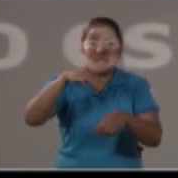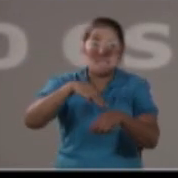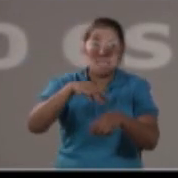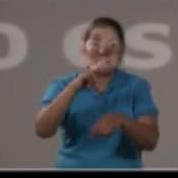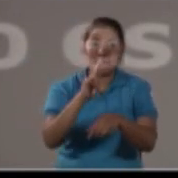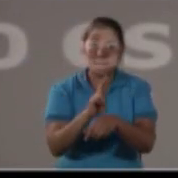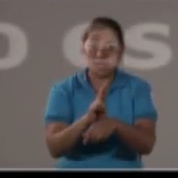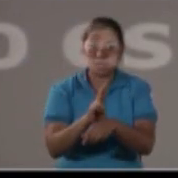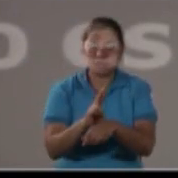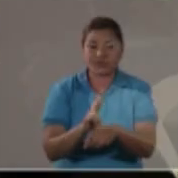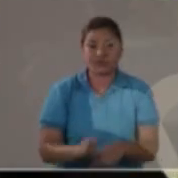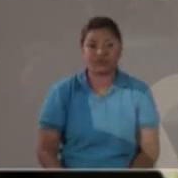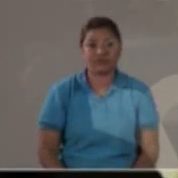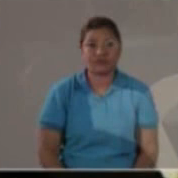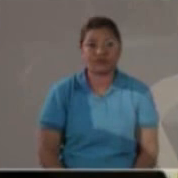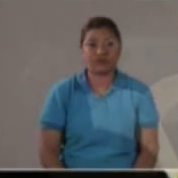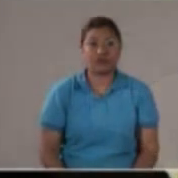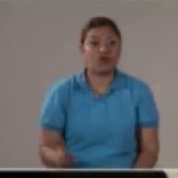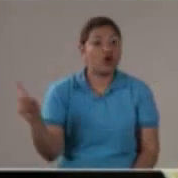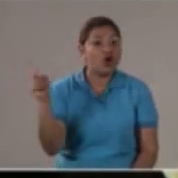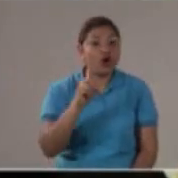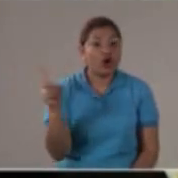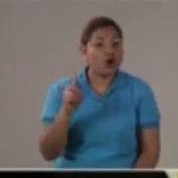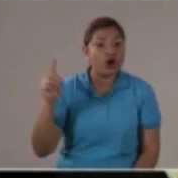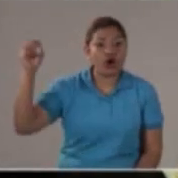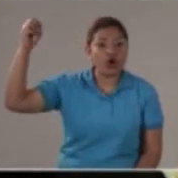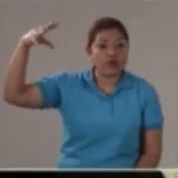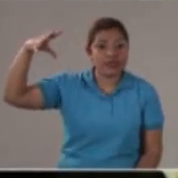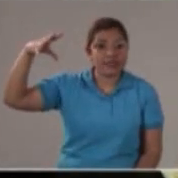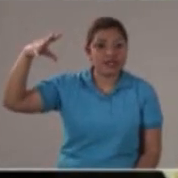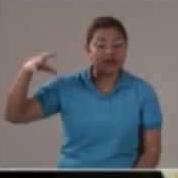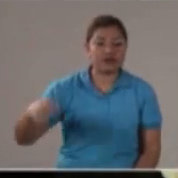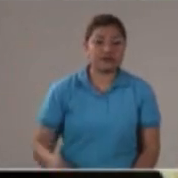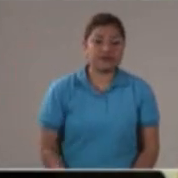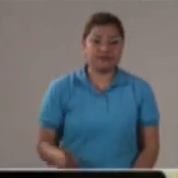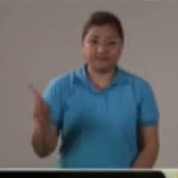¿Ah? No lo bendijo.